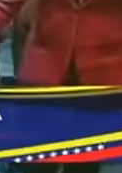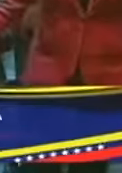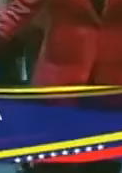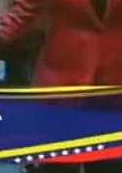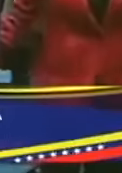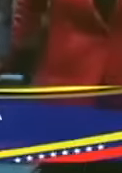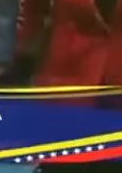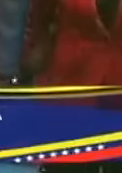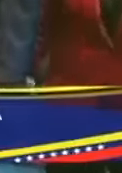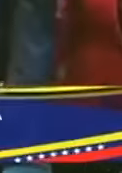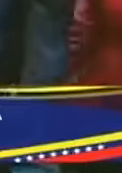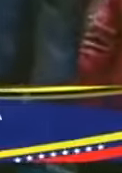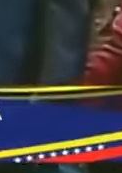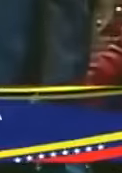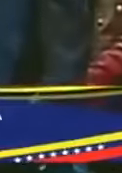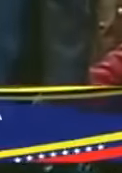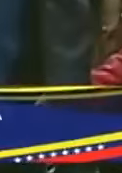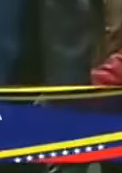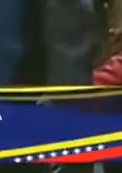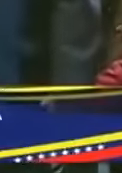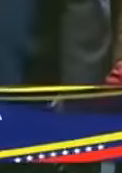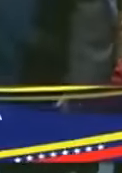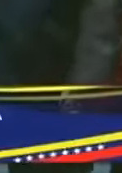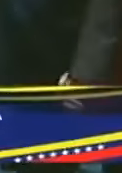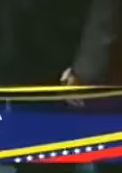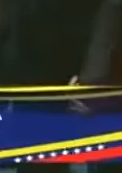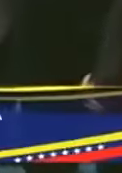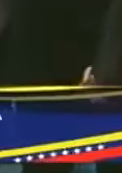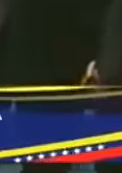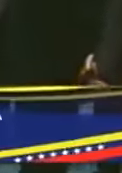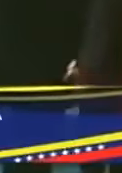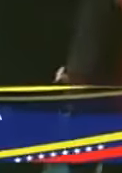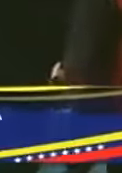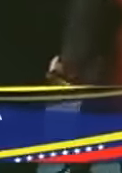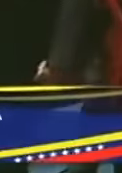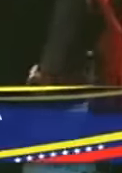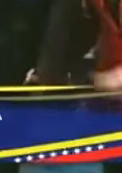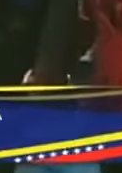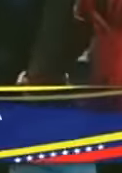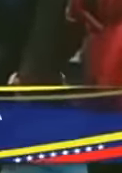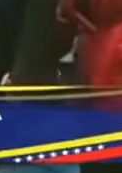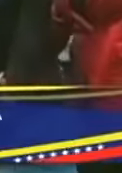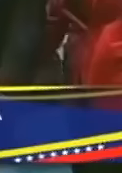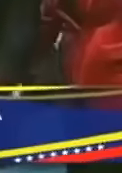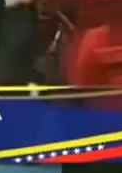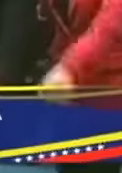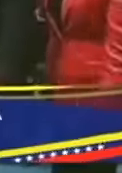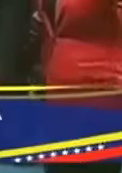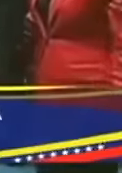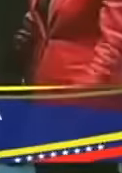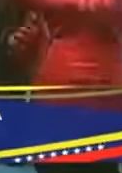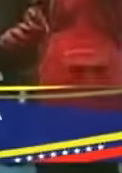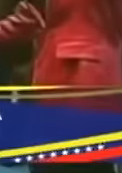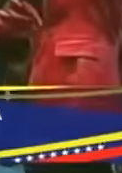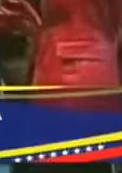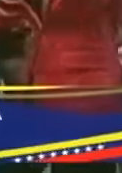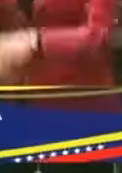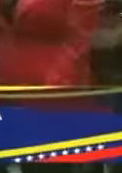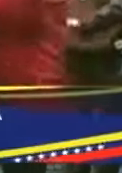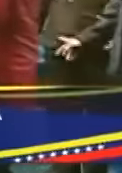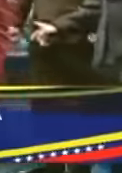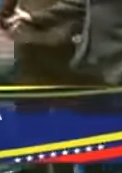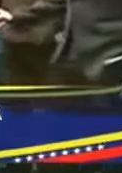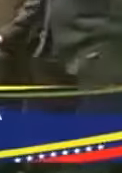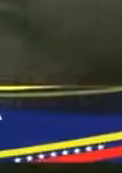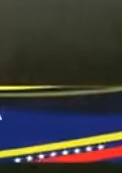alto, para contrarrestar cualquier provocación externa desde Guyana, ha dicho el gobierno bolivariano en